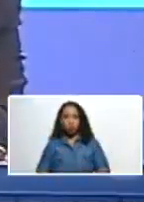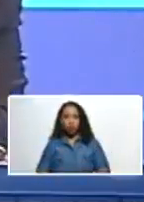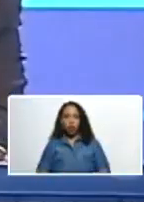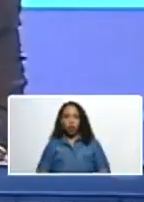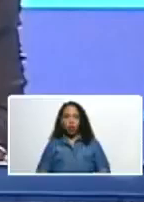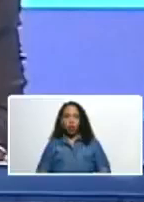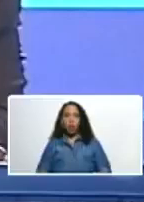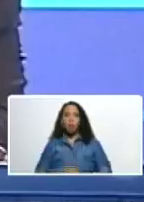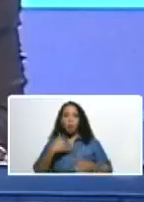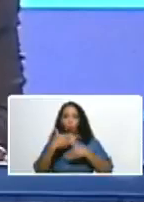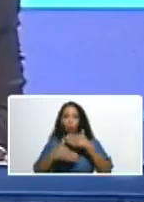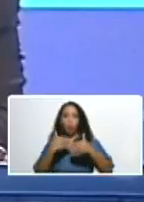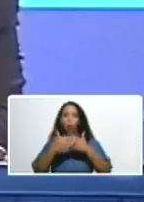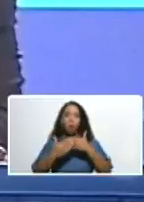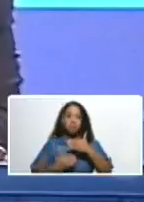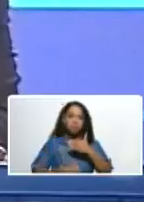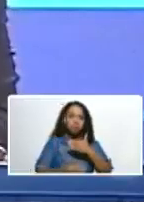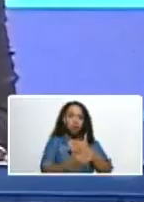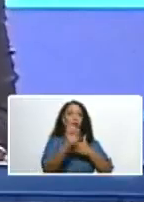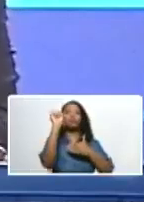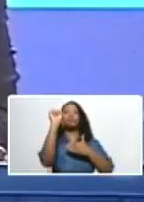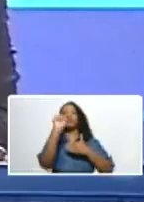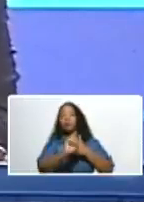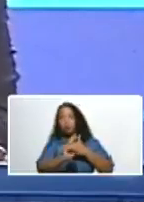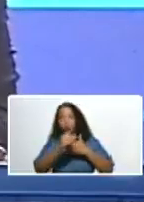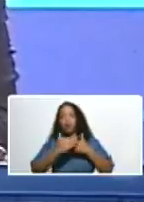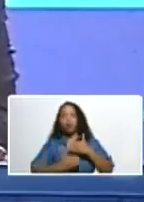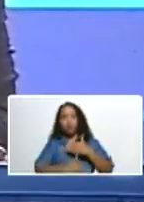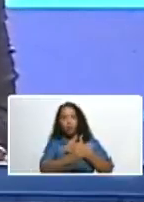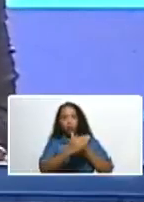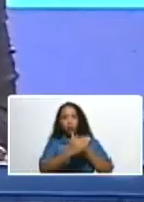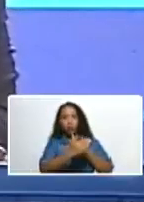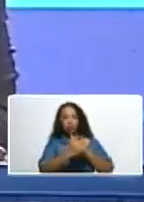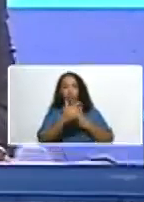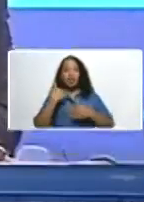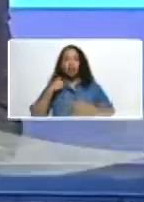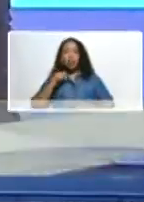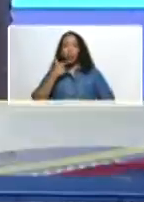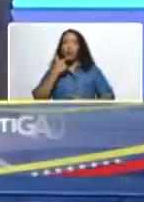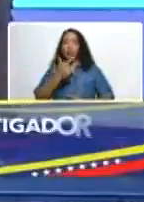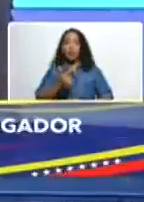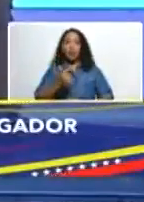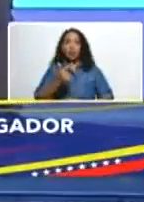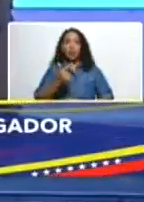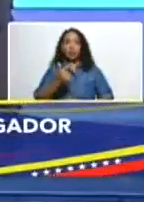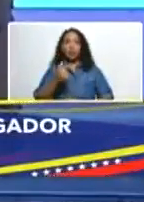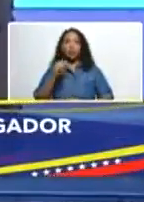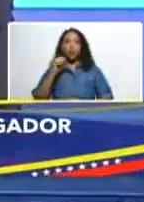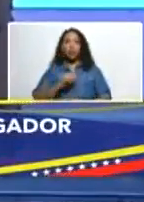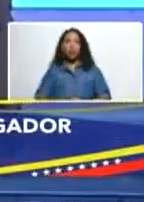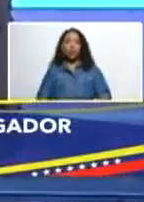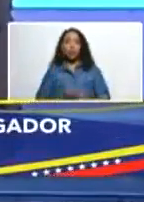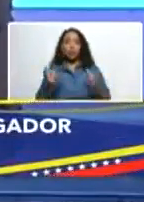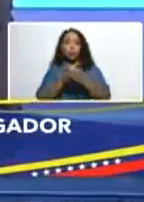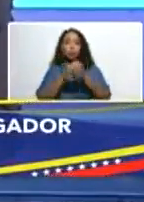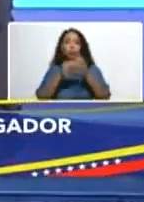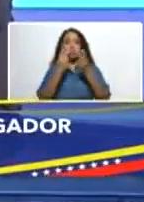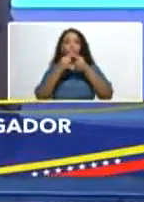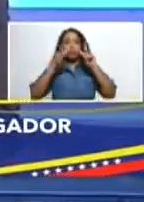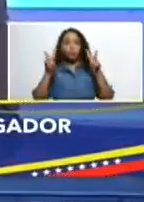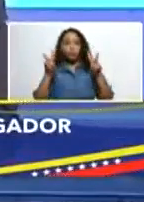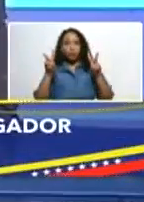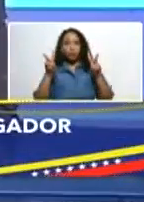avanzado? Sí, hemos avanzado. Tenemos que decir que en los años que han pasado, con los cuadrantes de paz y la